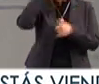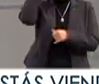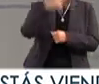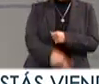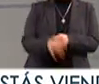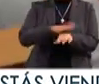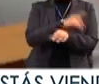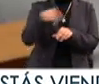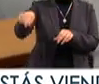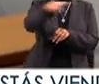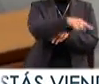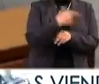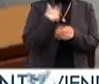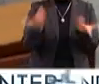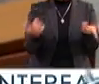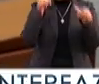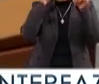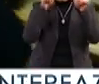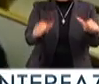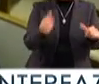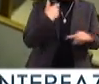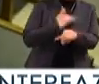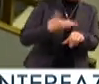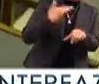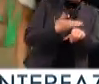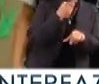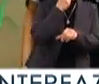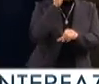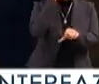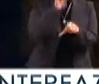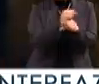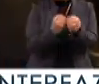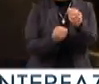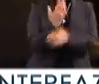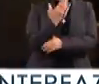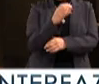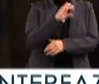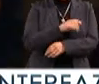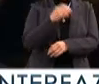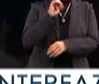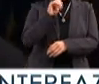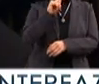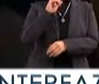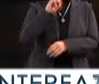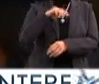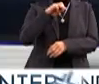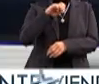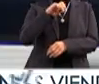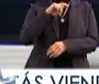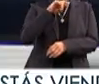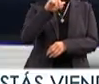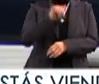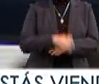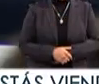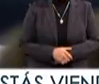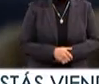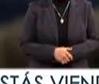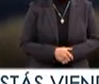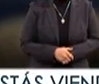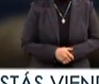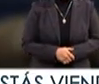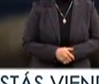México, ya que son ellos quienes estarán en el centro de la gestión, destacó el secretario de Educación Pública, Esteban Moctezoma Barragán. Para que